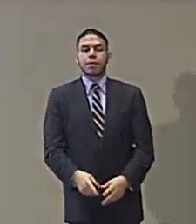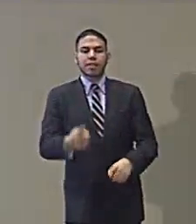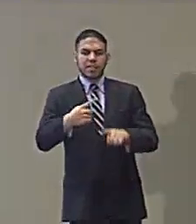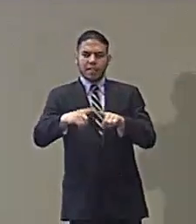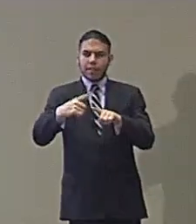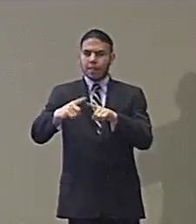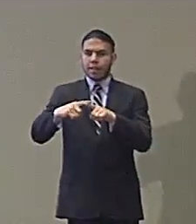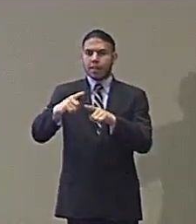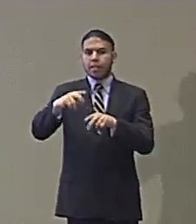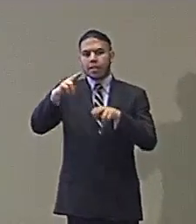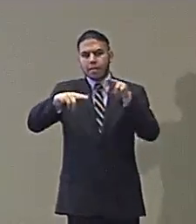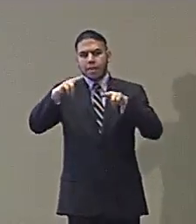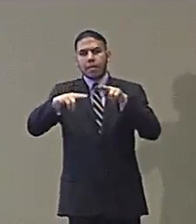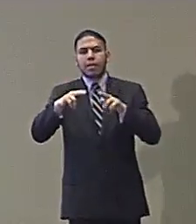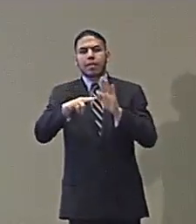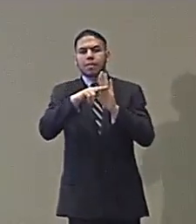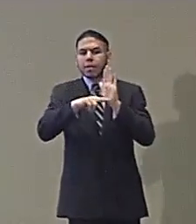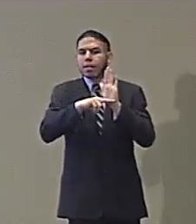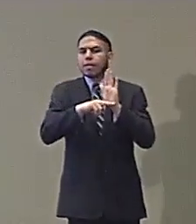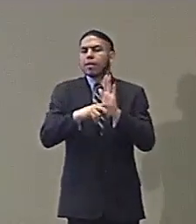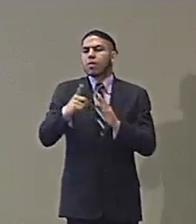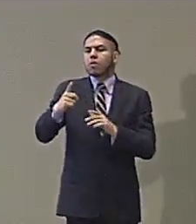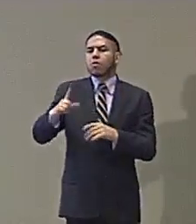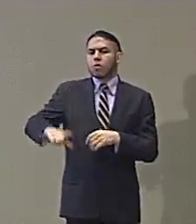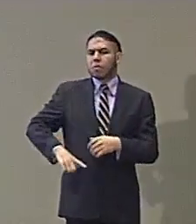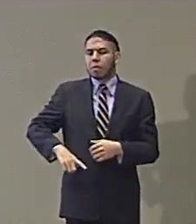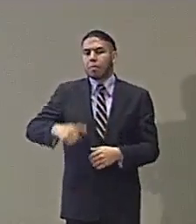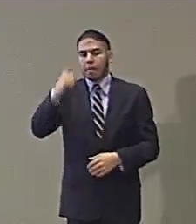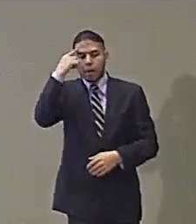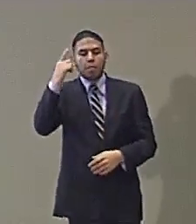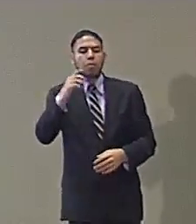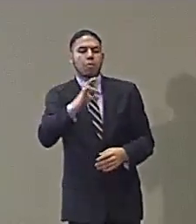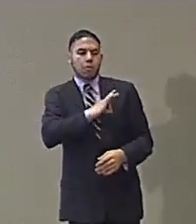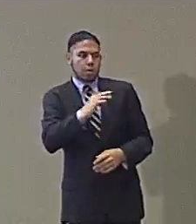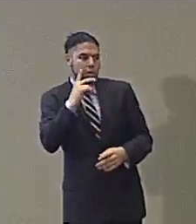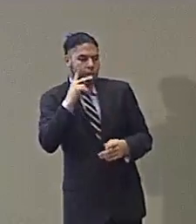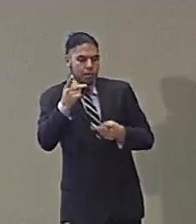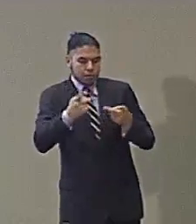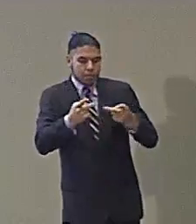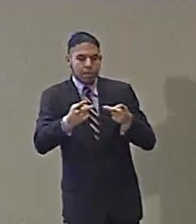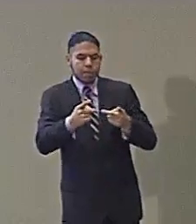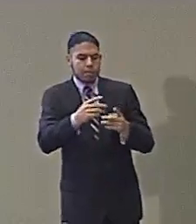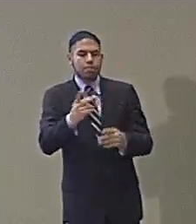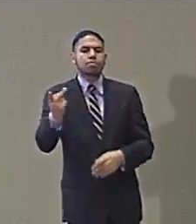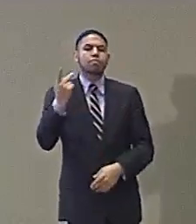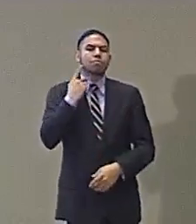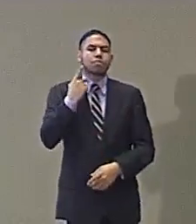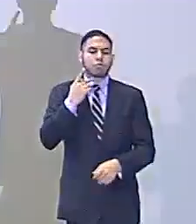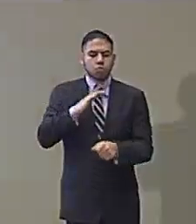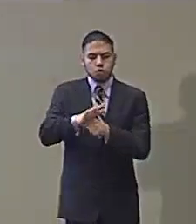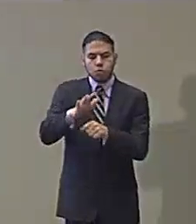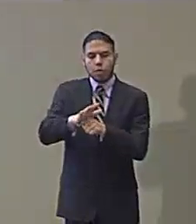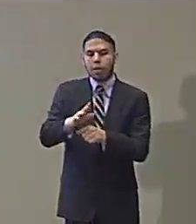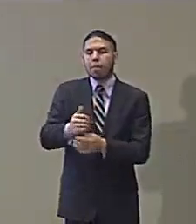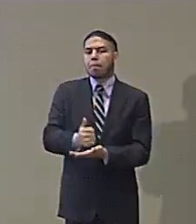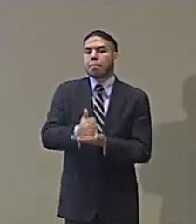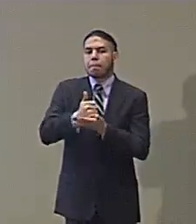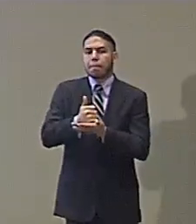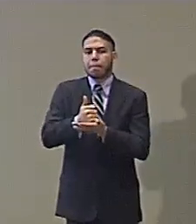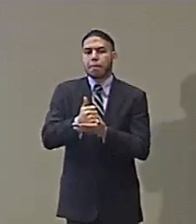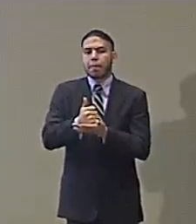conjuntamente con el sector privado para poder determinar y establecer políticas que pueda ayudarnos a tener un país